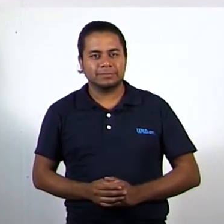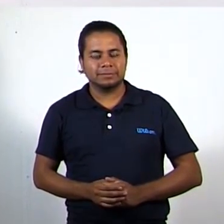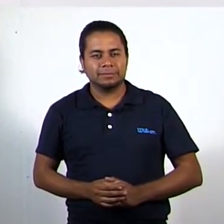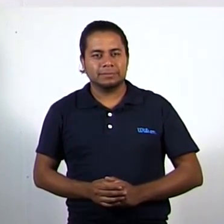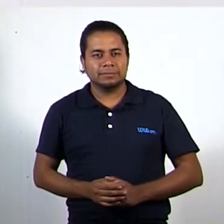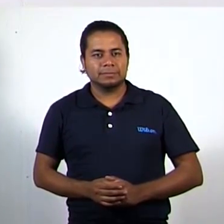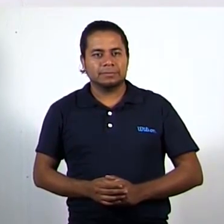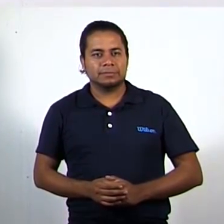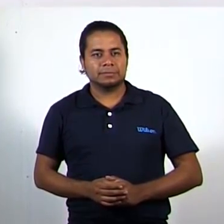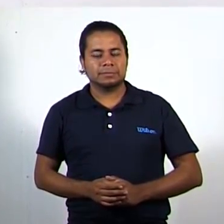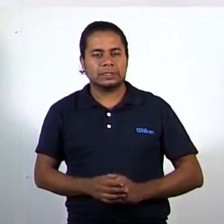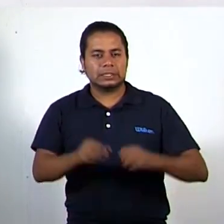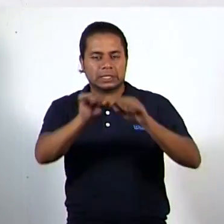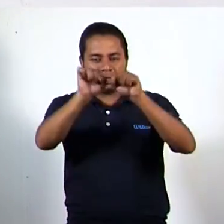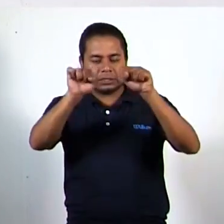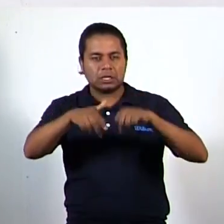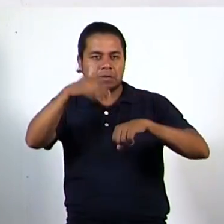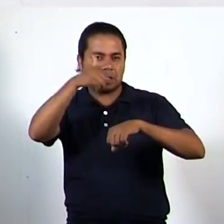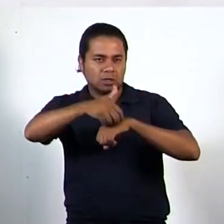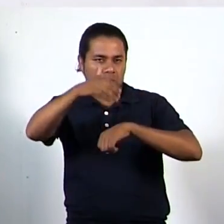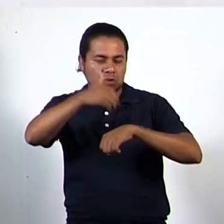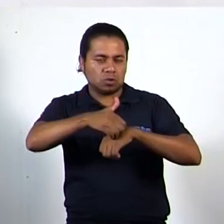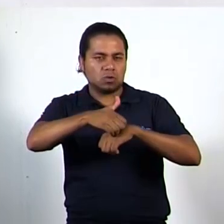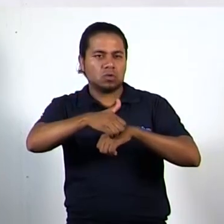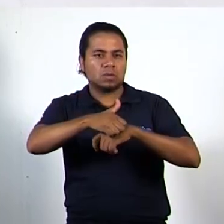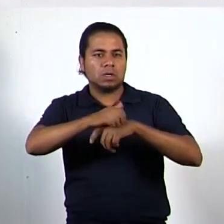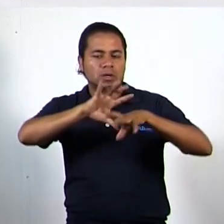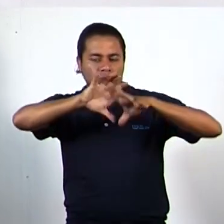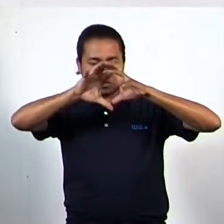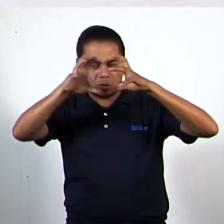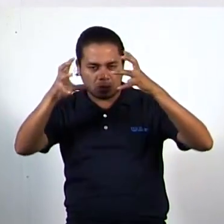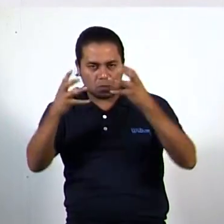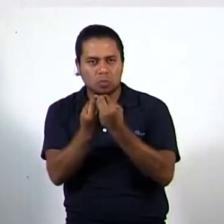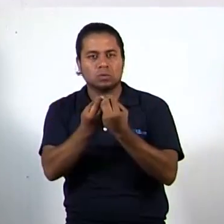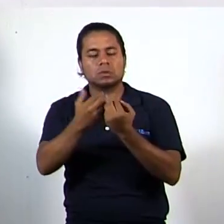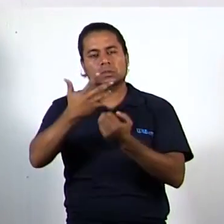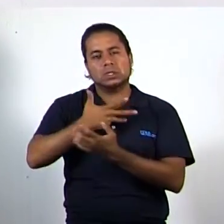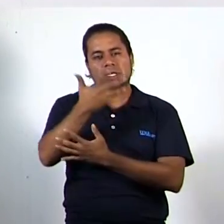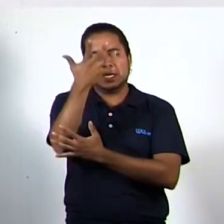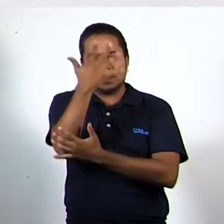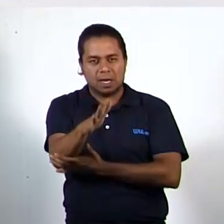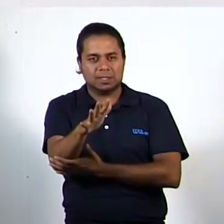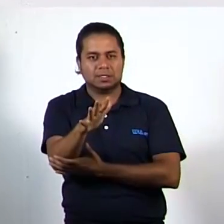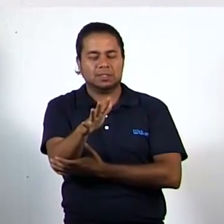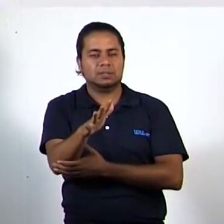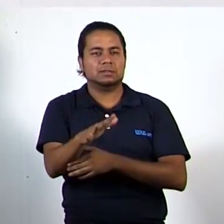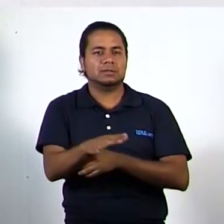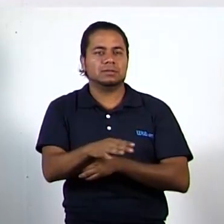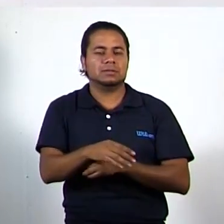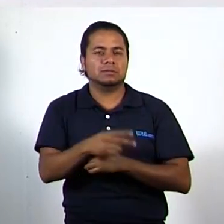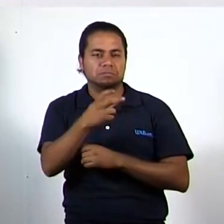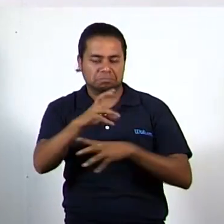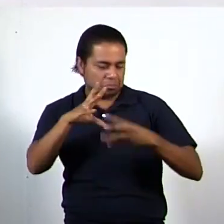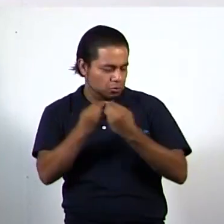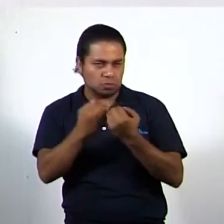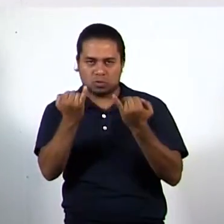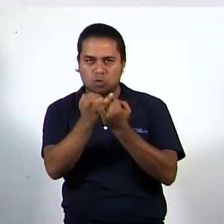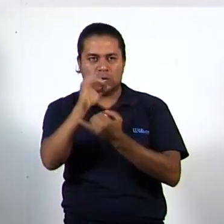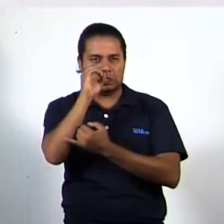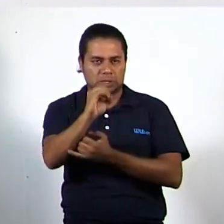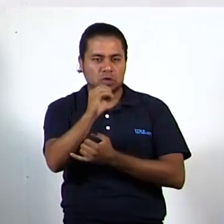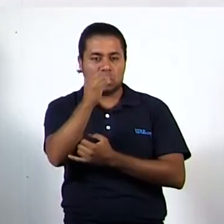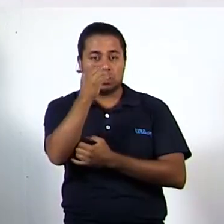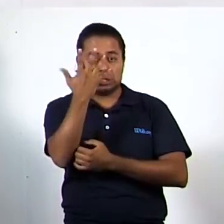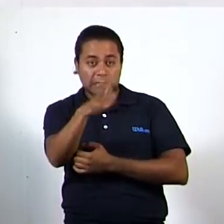Y se llama sistema de numeración decimal porque se compone de 10 números, incluido el 0. No es el